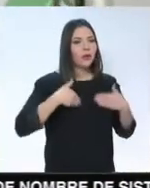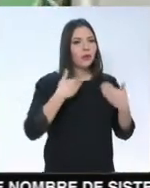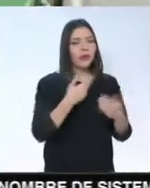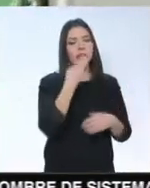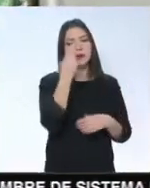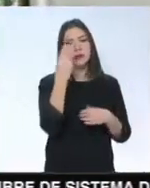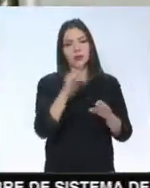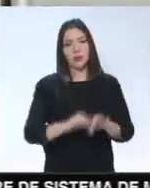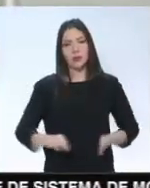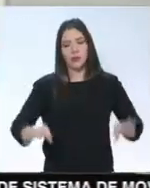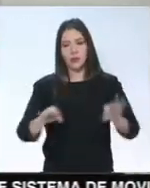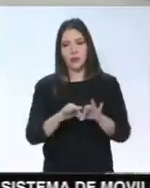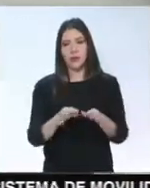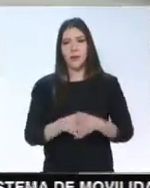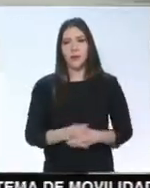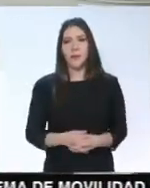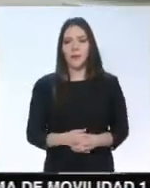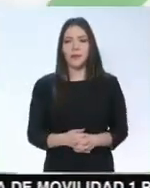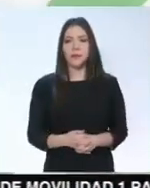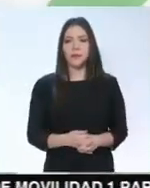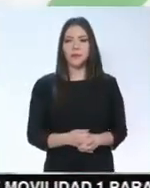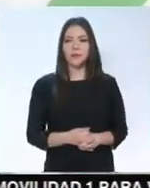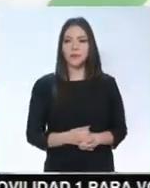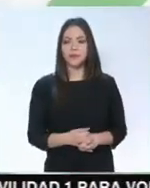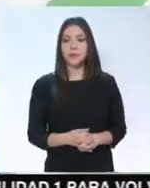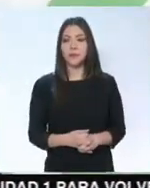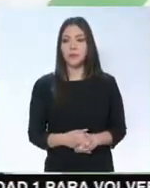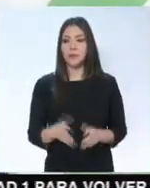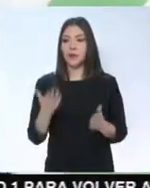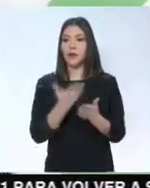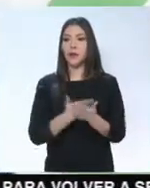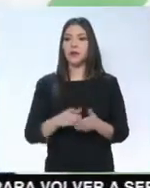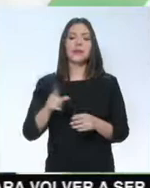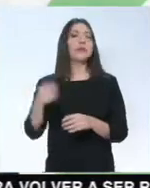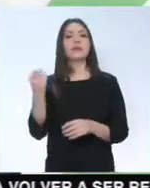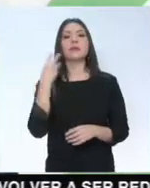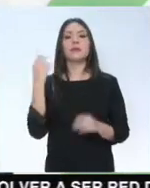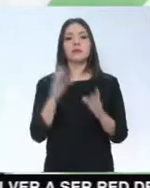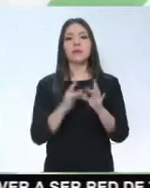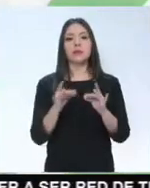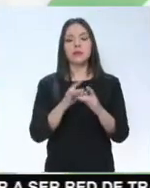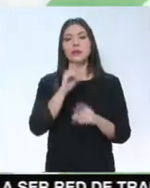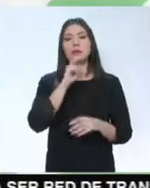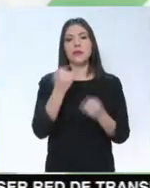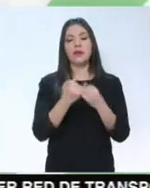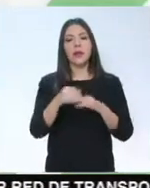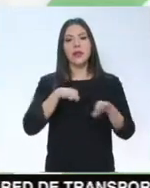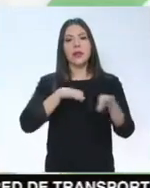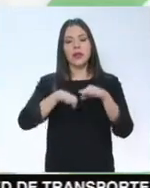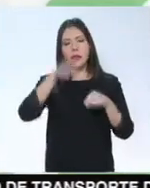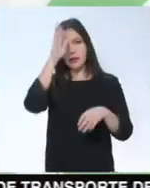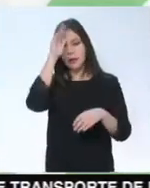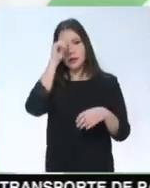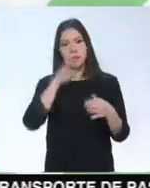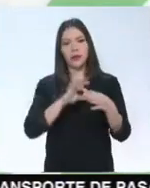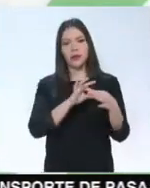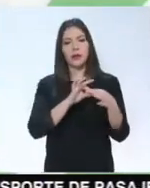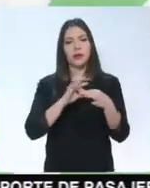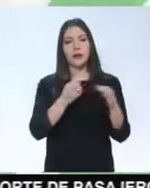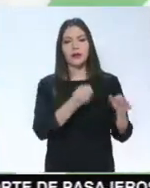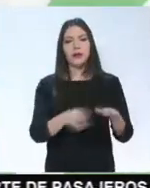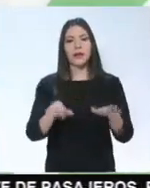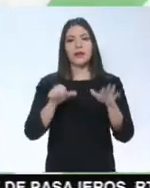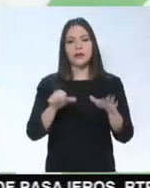importante. Doctor, también se abordó durante esta conferencia de prensa el trabajo pues en coordinación con las 16